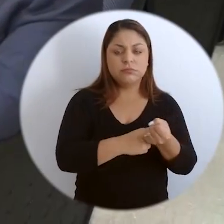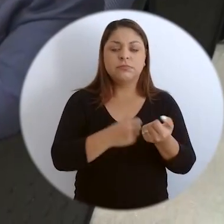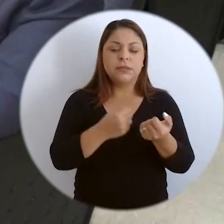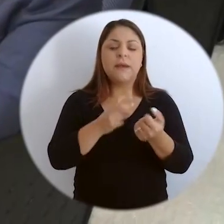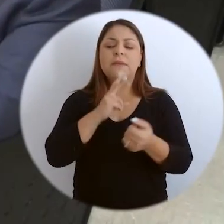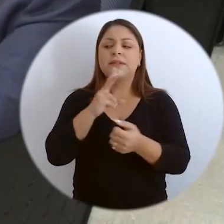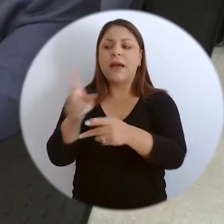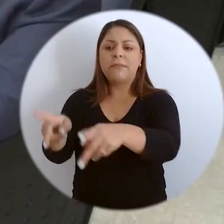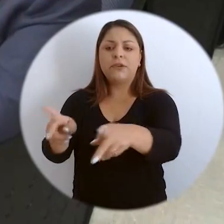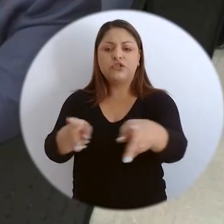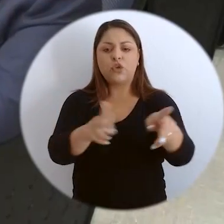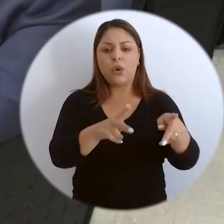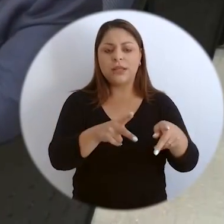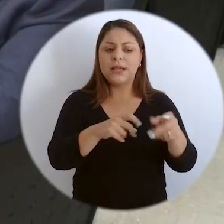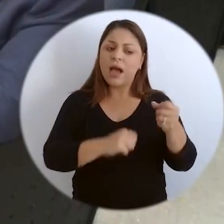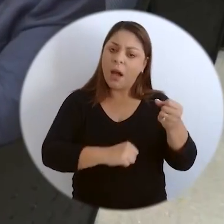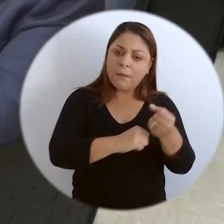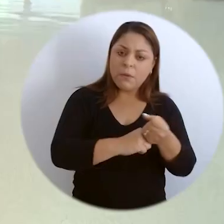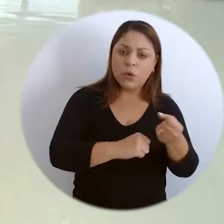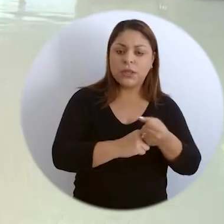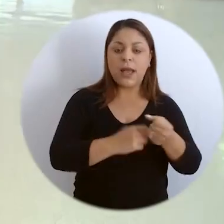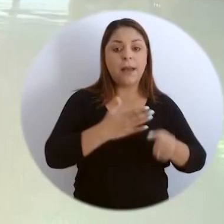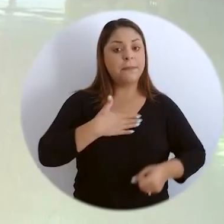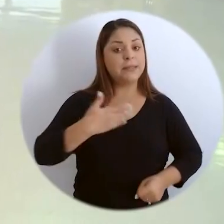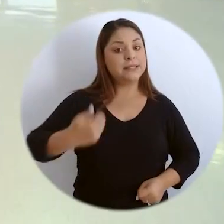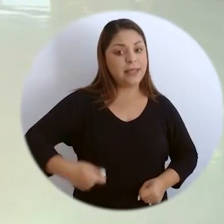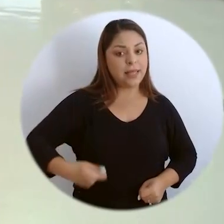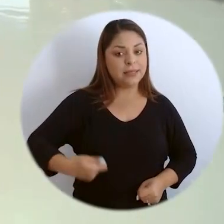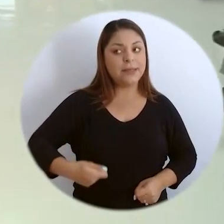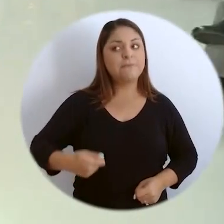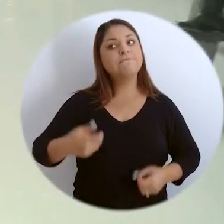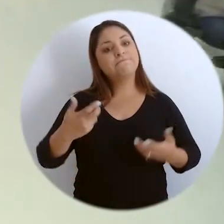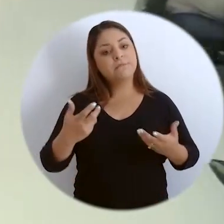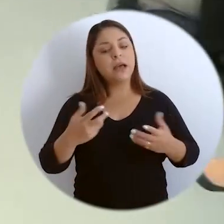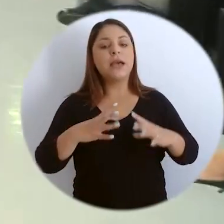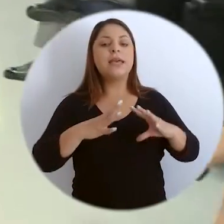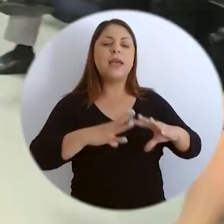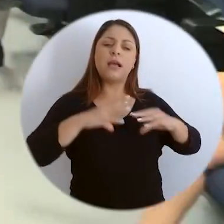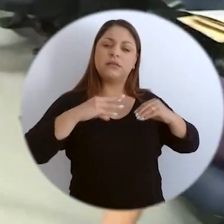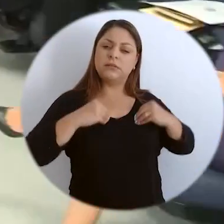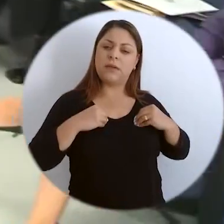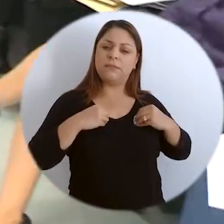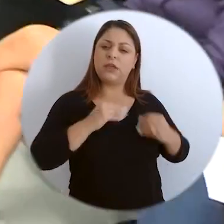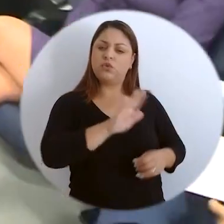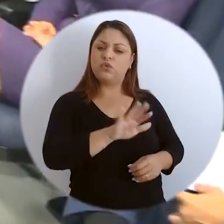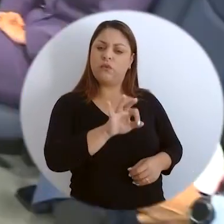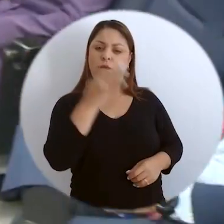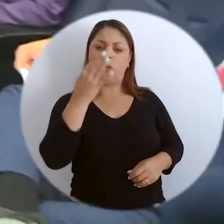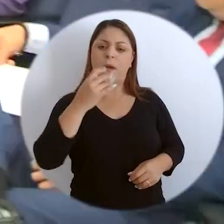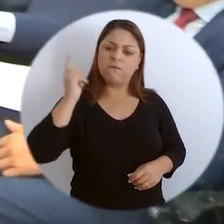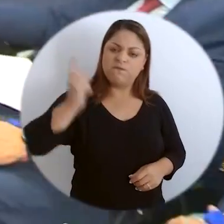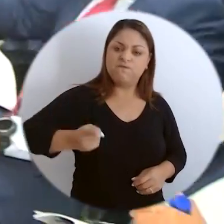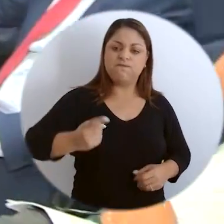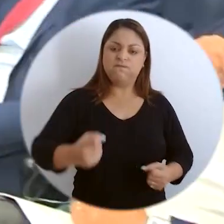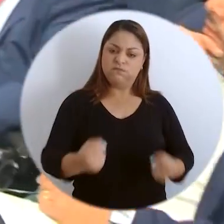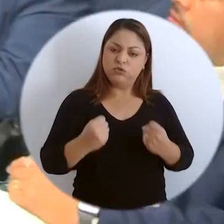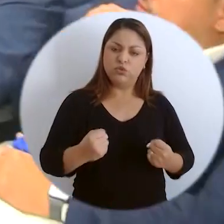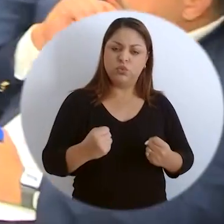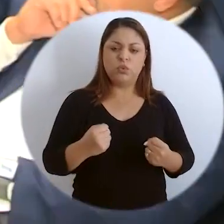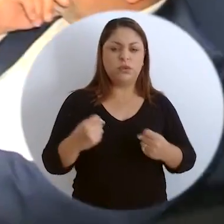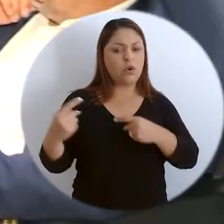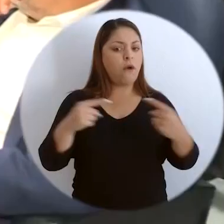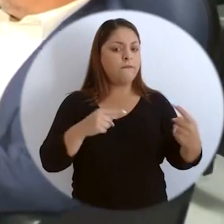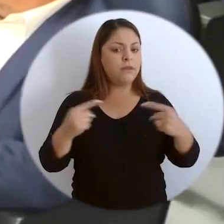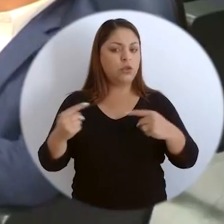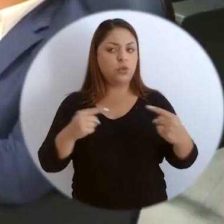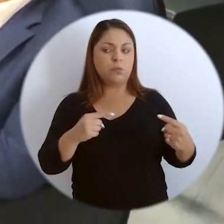esa coyuntura. Y se mantiene, o se ha mantenido alto, no gracias a su estilo autoritario, es a pesar de su estilo autoritario.